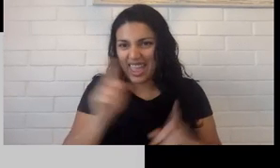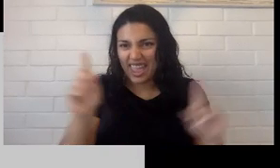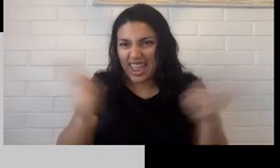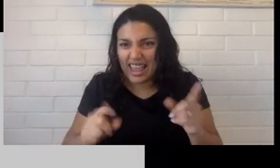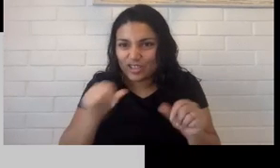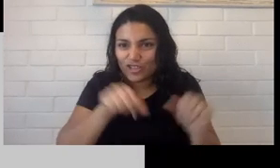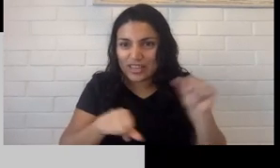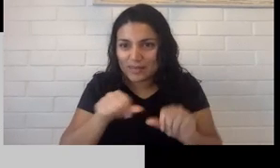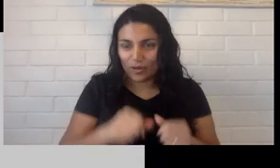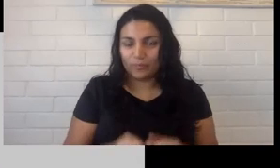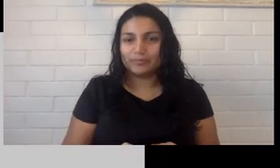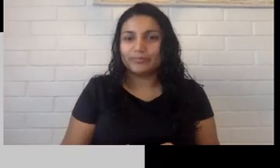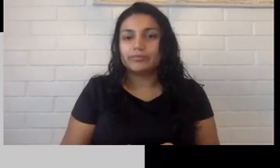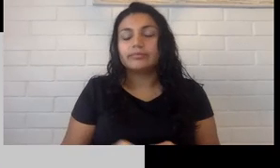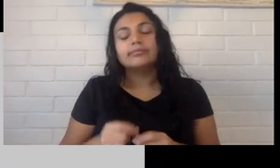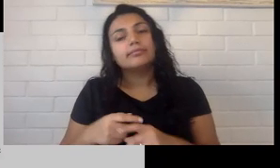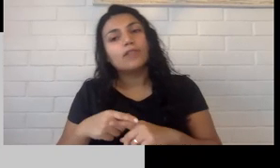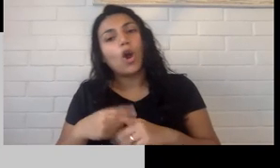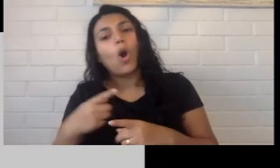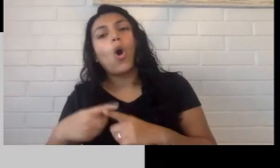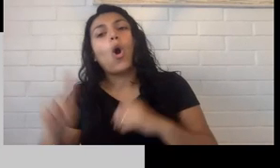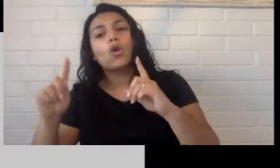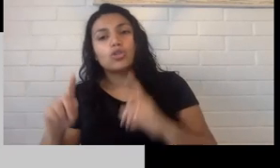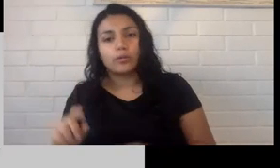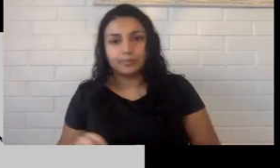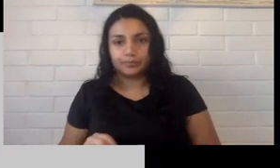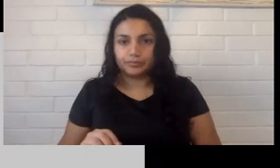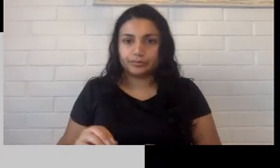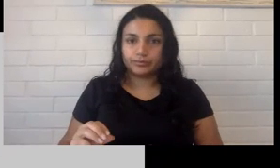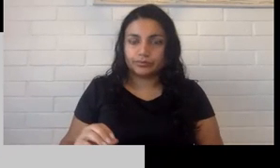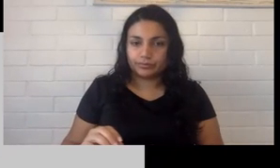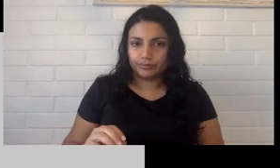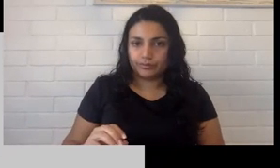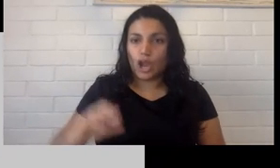comparamos ahora el caso del sodio, del ion